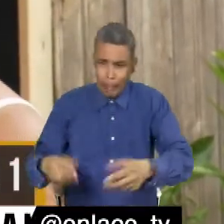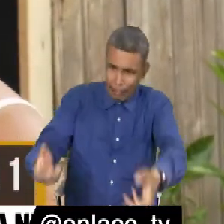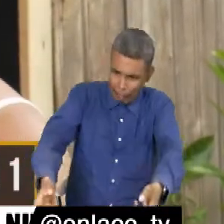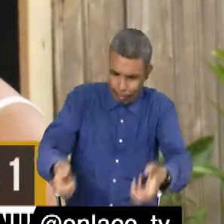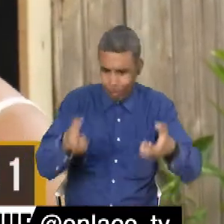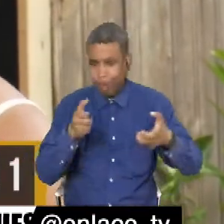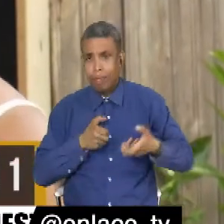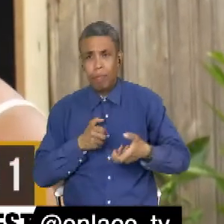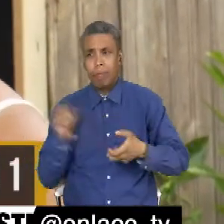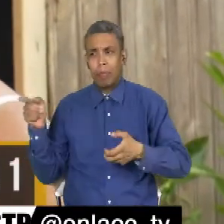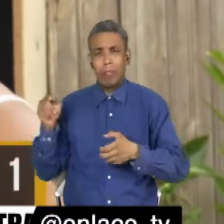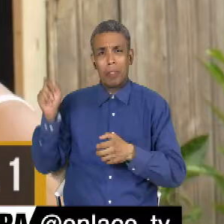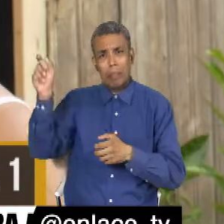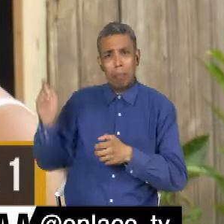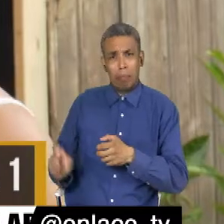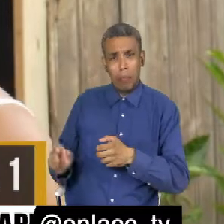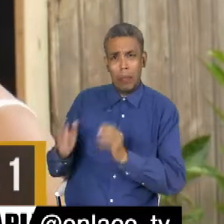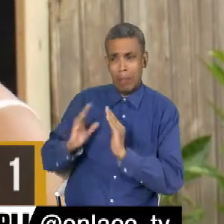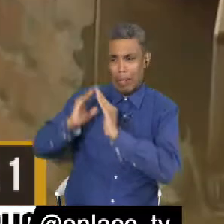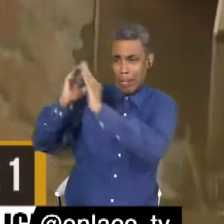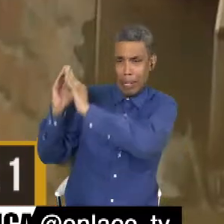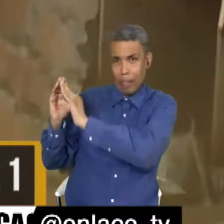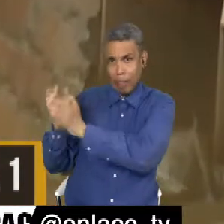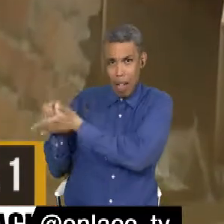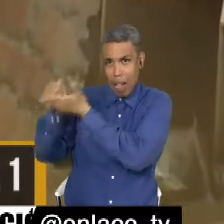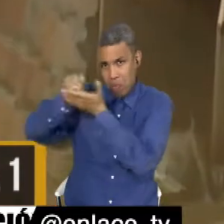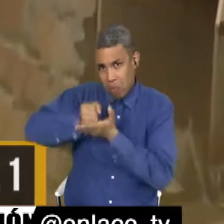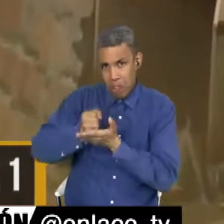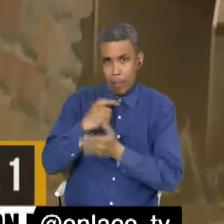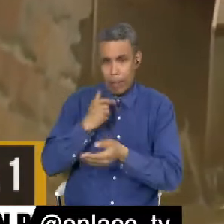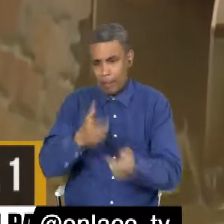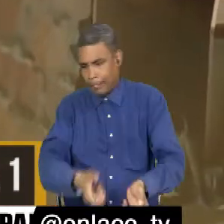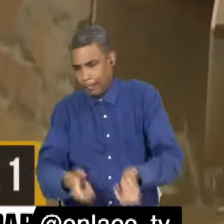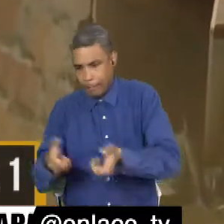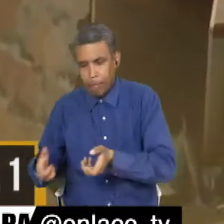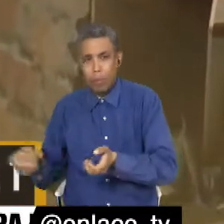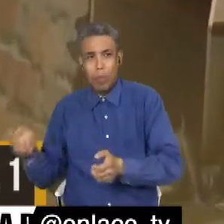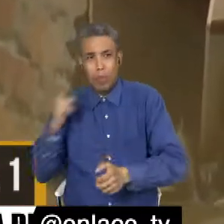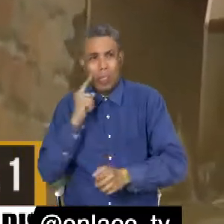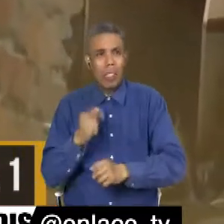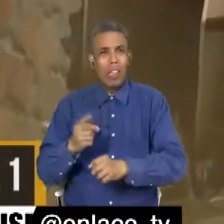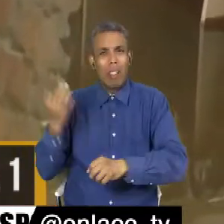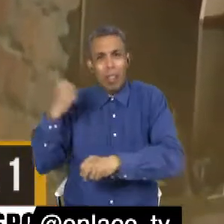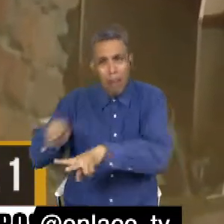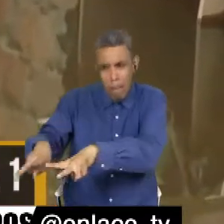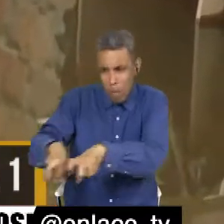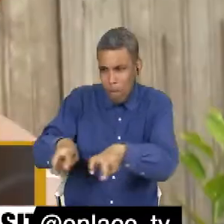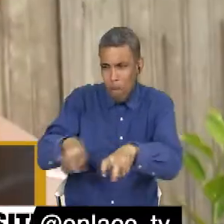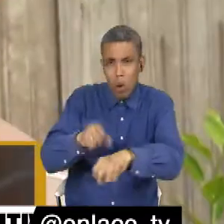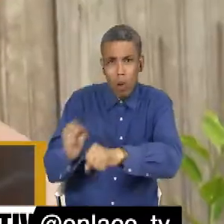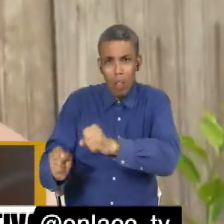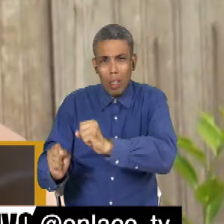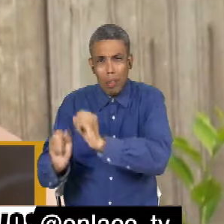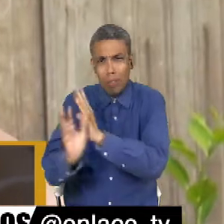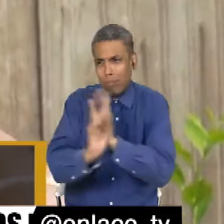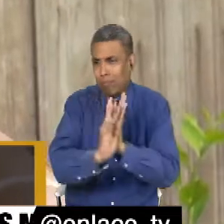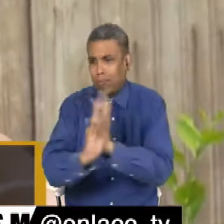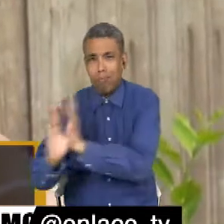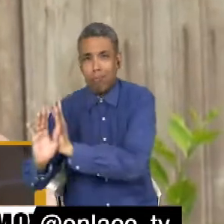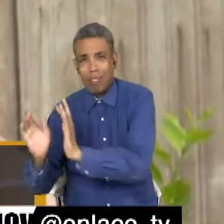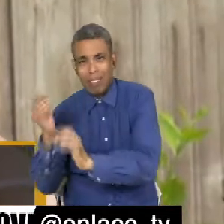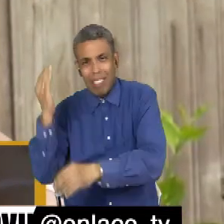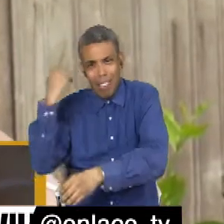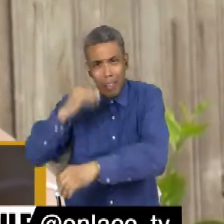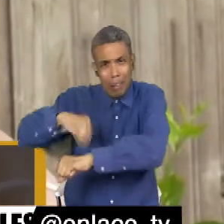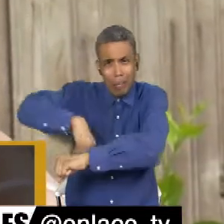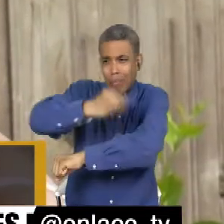vecino y nos colaboró con los señores. Sus cultivos de pan coger se perdieron, todos quedaron bajo el agua. Cosas sembradas